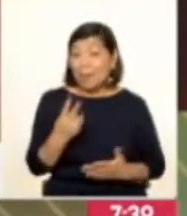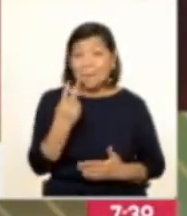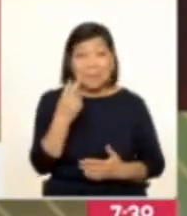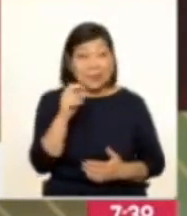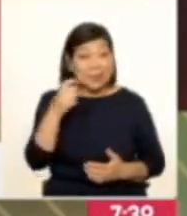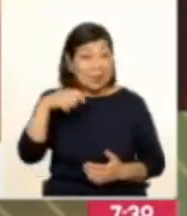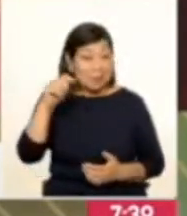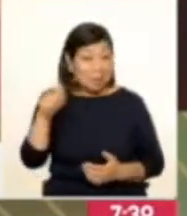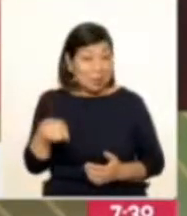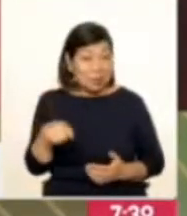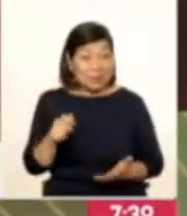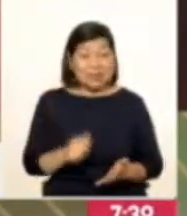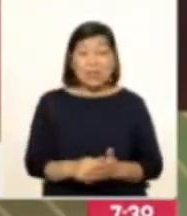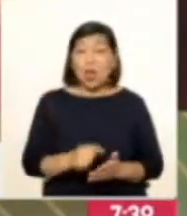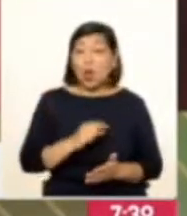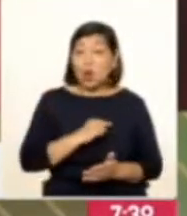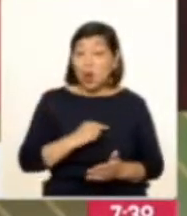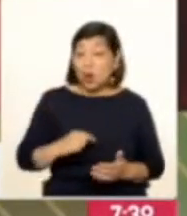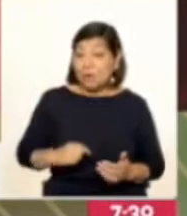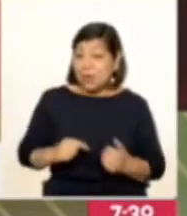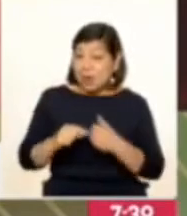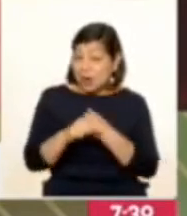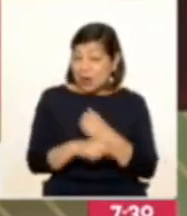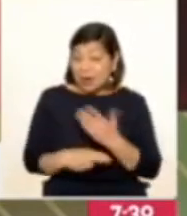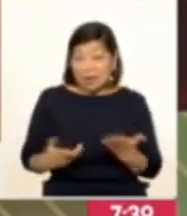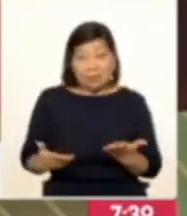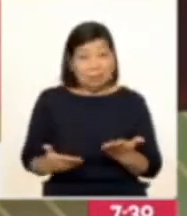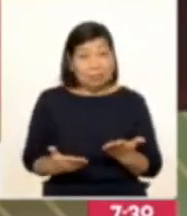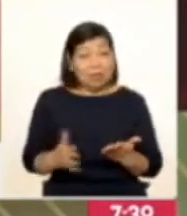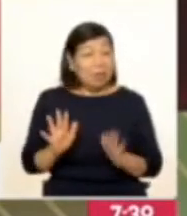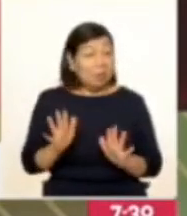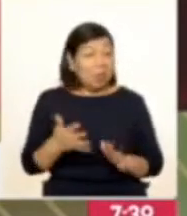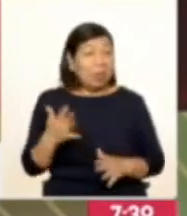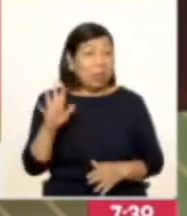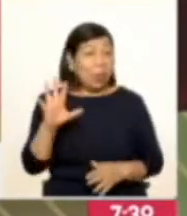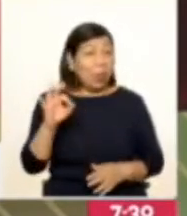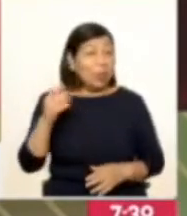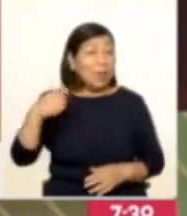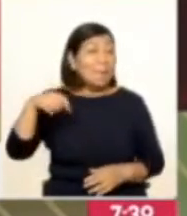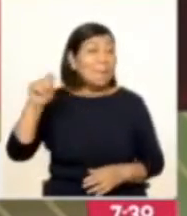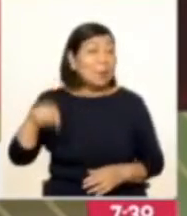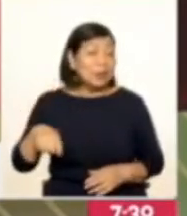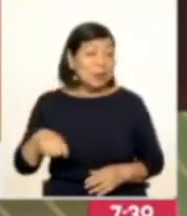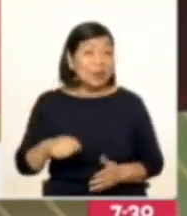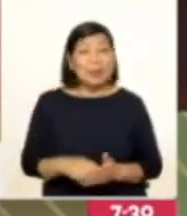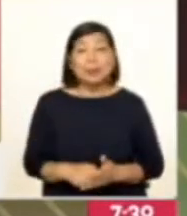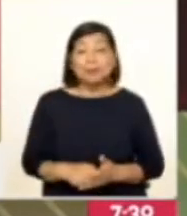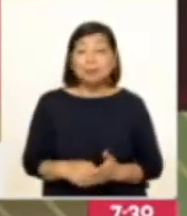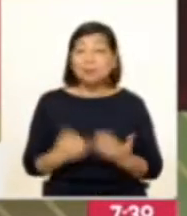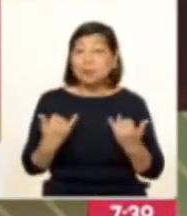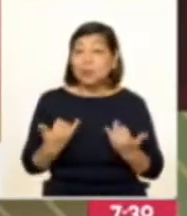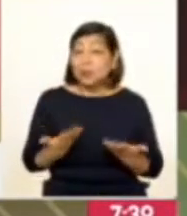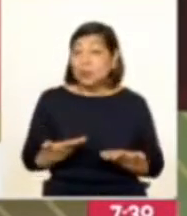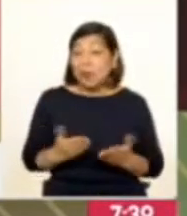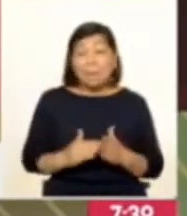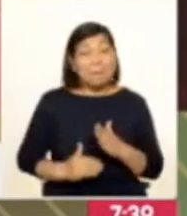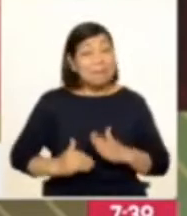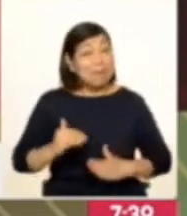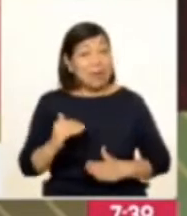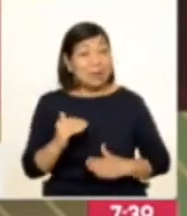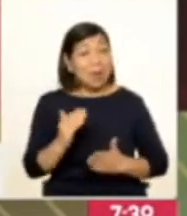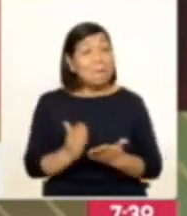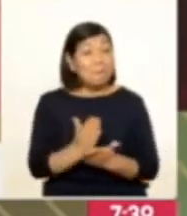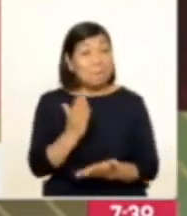20% en el caso del gobierno nacional es supera el 50 por ciento y eso tiene que ver precisamente con uno de los grandes problemas